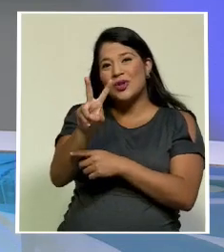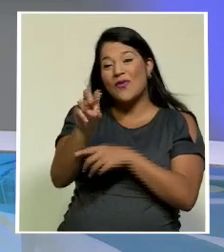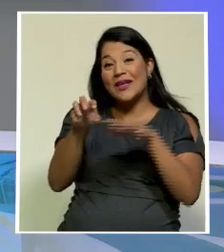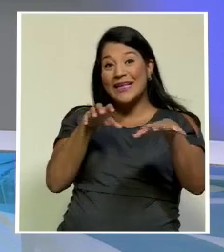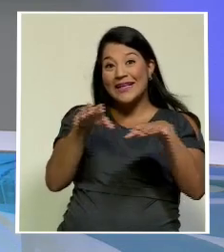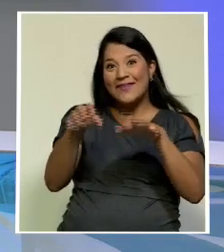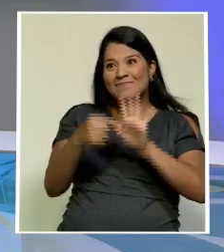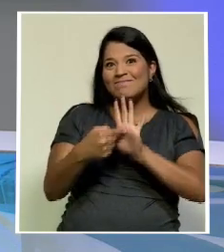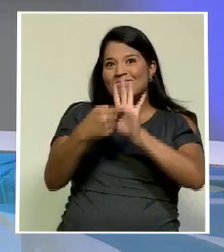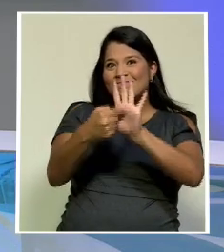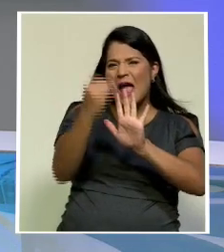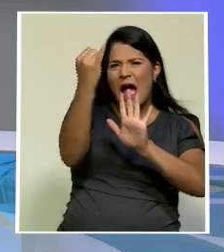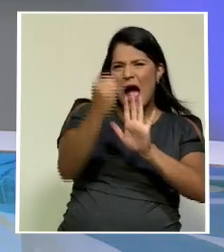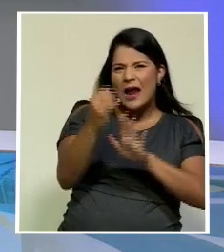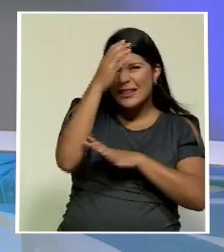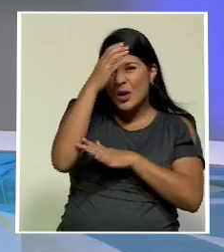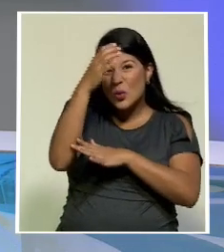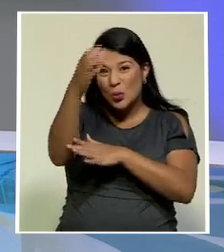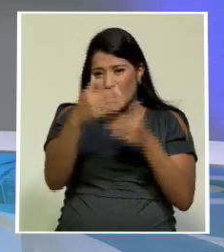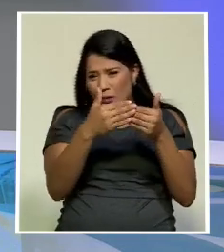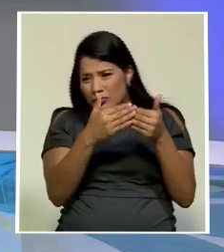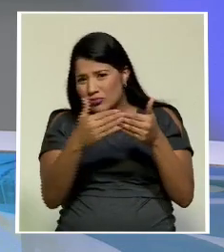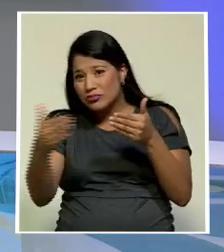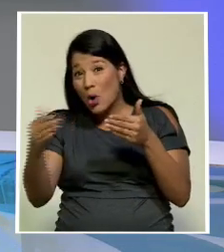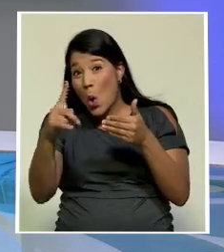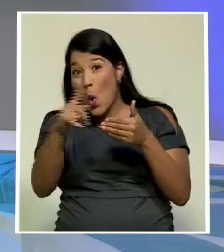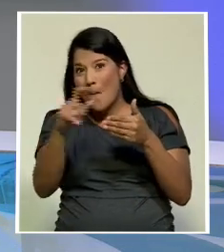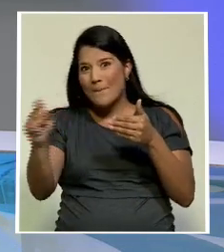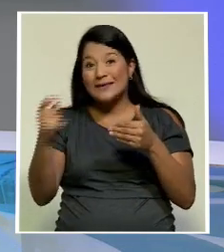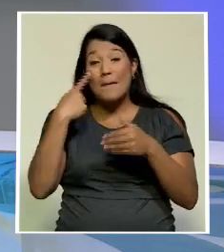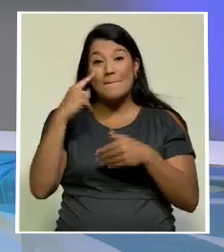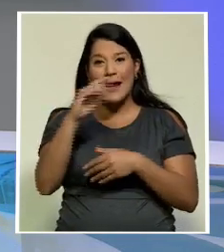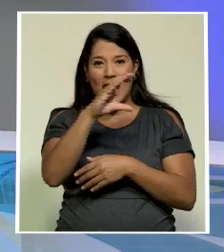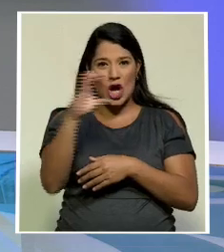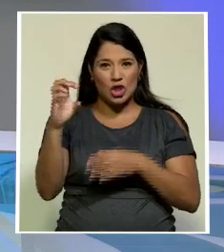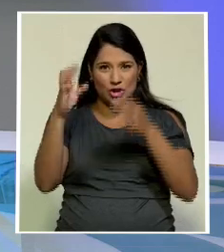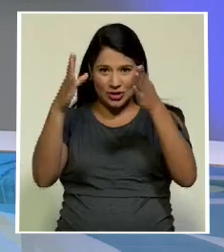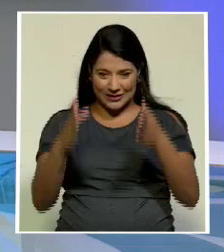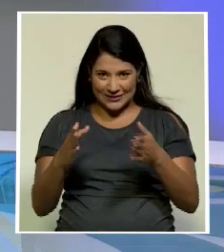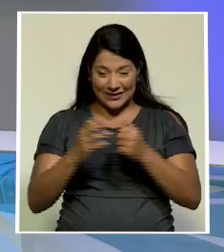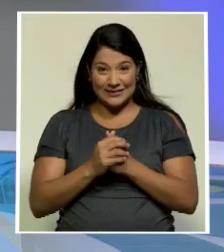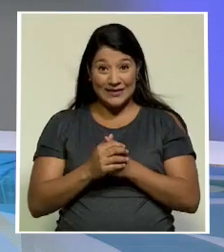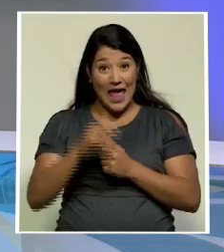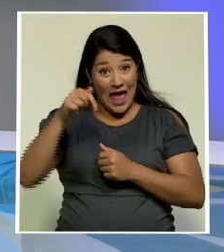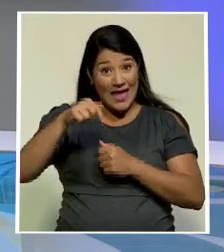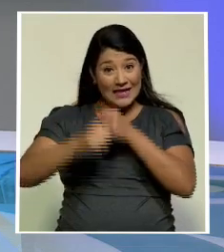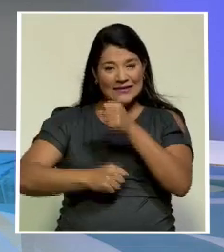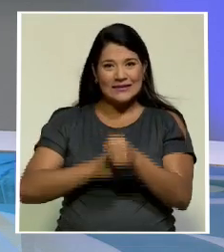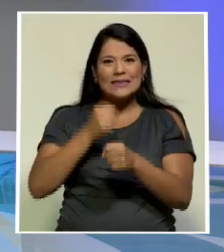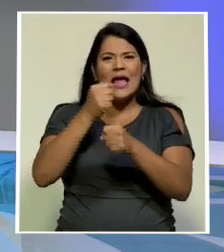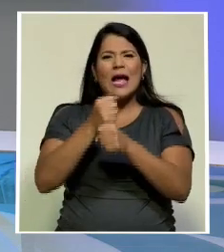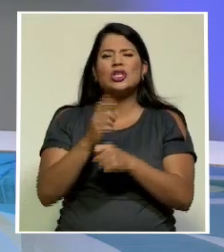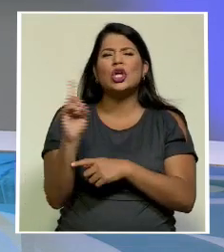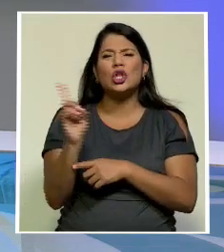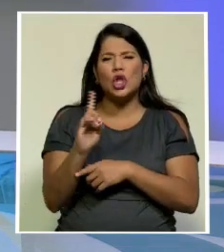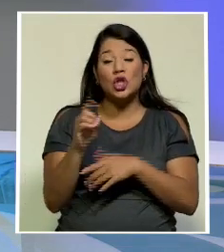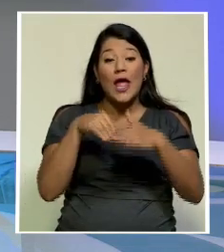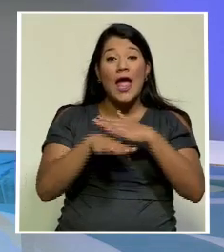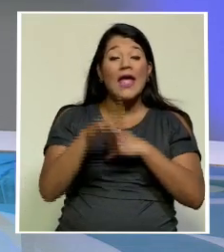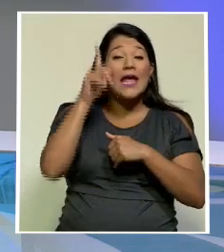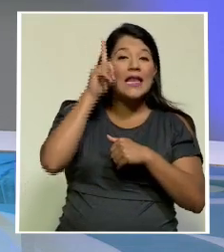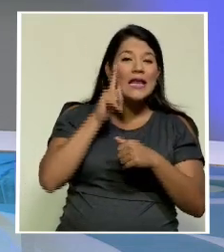de un mes a todos los costarricenses. En esta ocasión se realizará tomando escenarios de Limón, Turrialba,